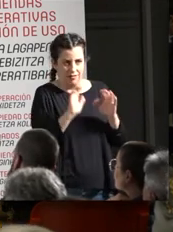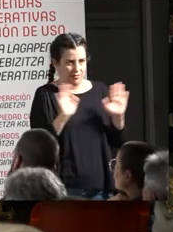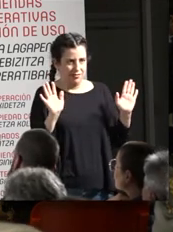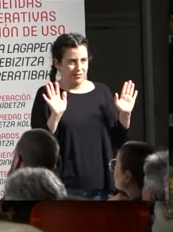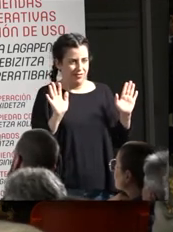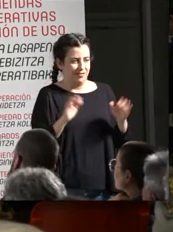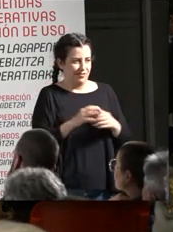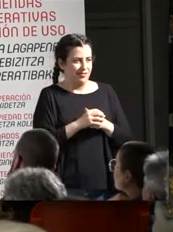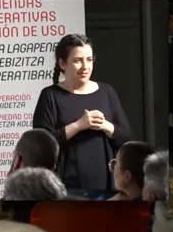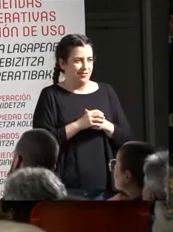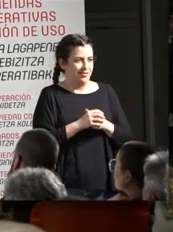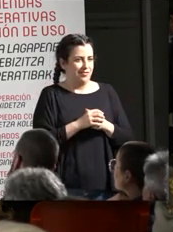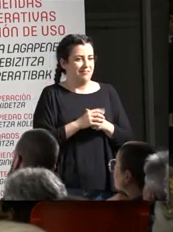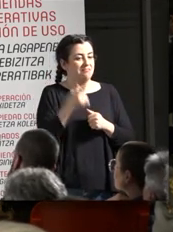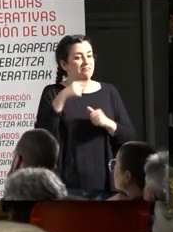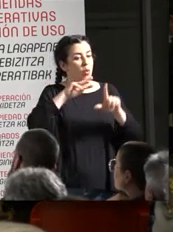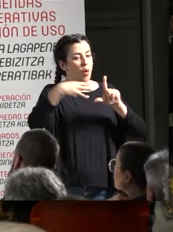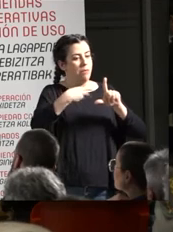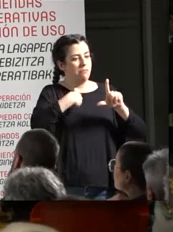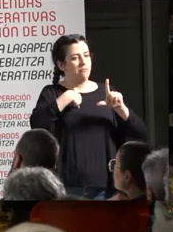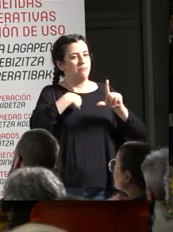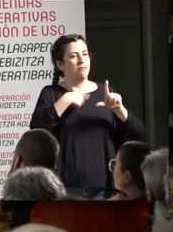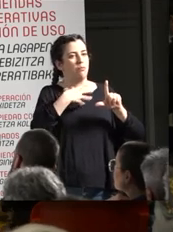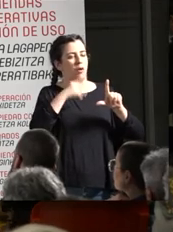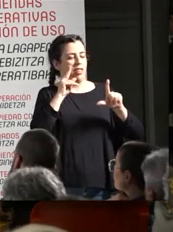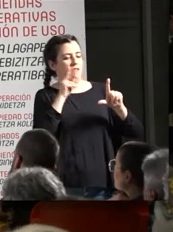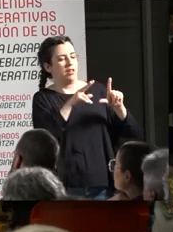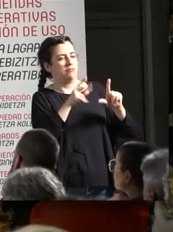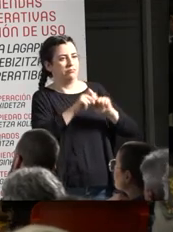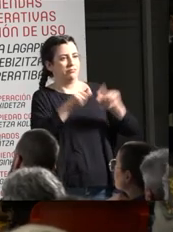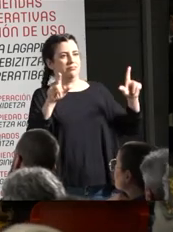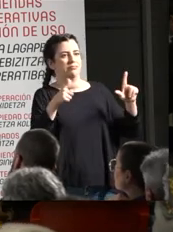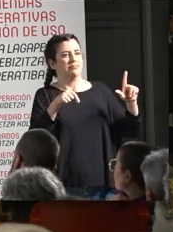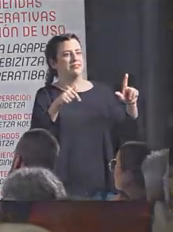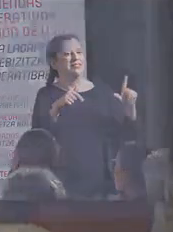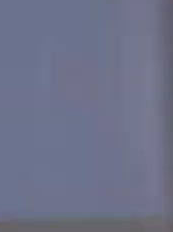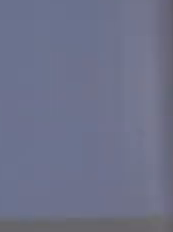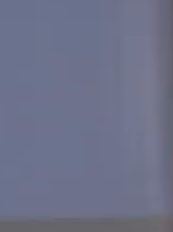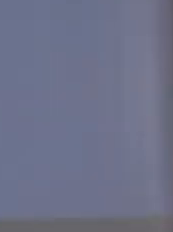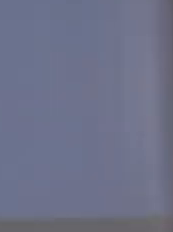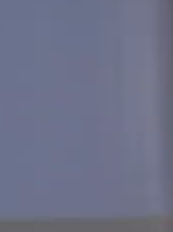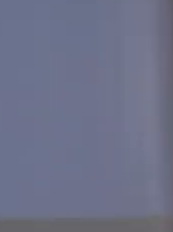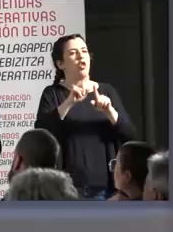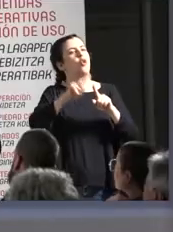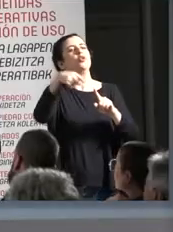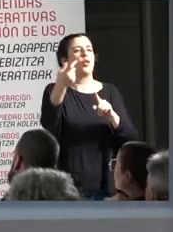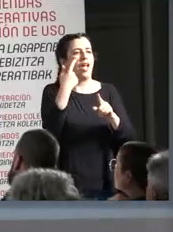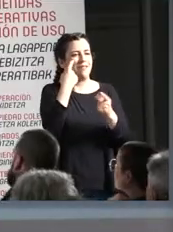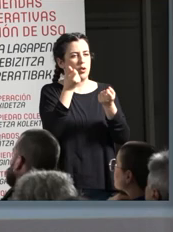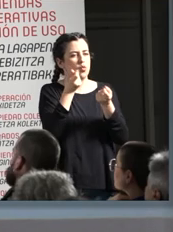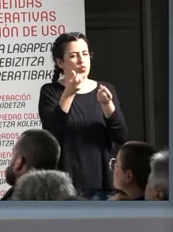incluso ver en nuestra página web el impacto que eso supone a nivel de números. Os invito a hacerlo, que es